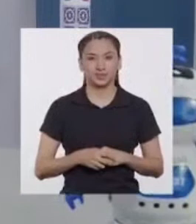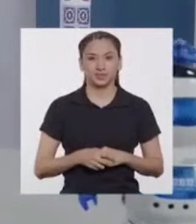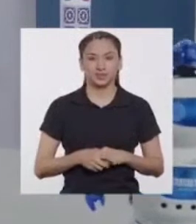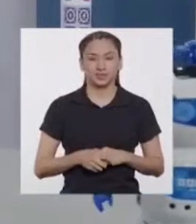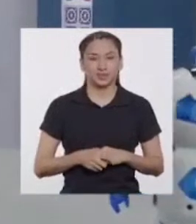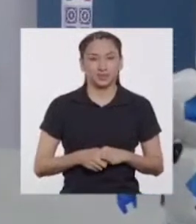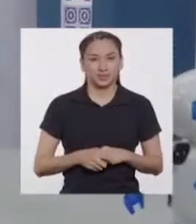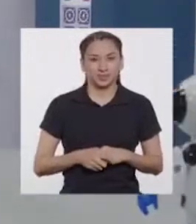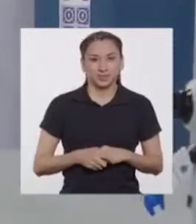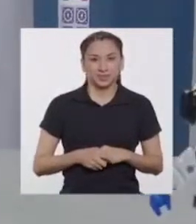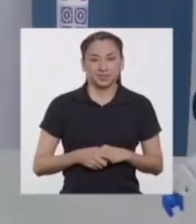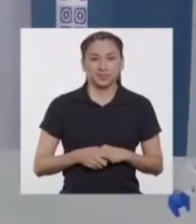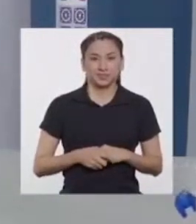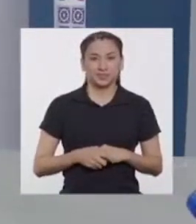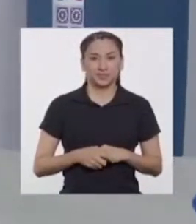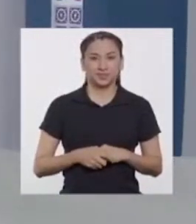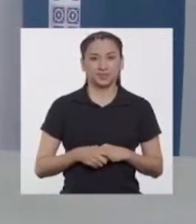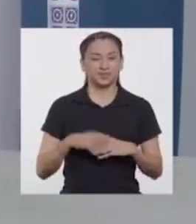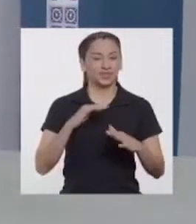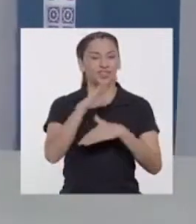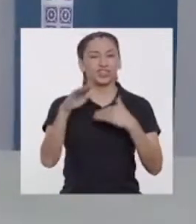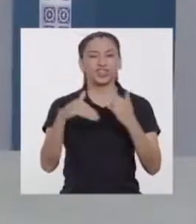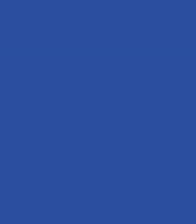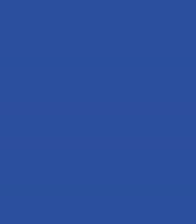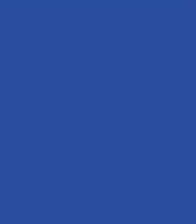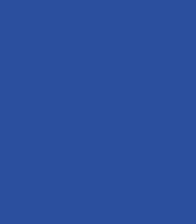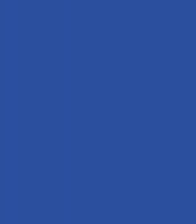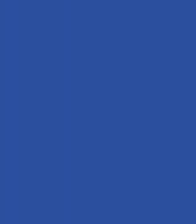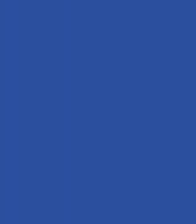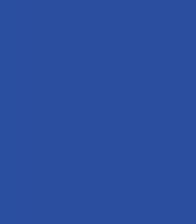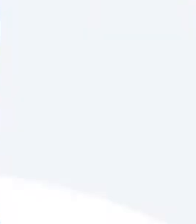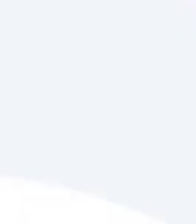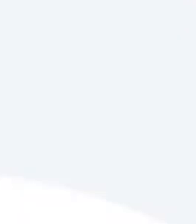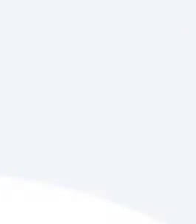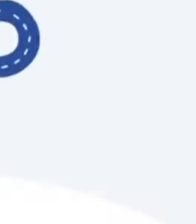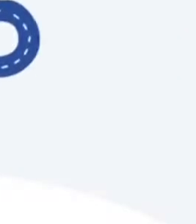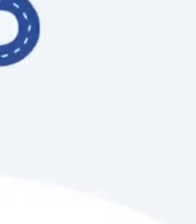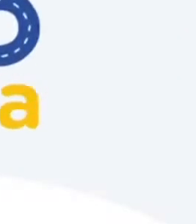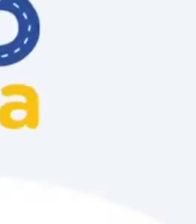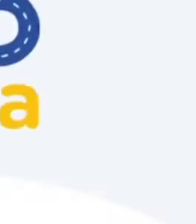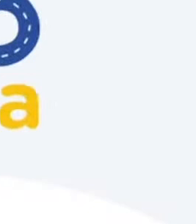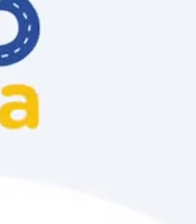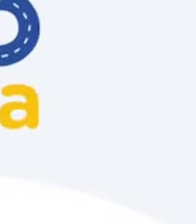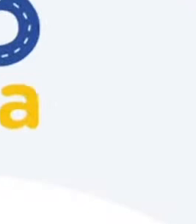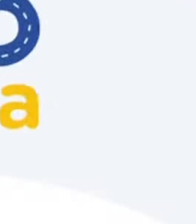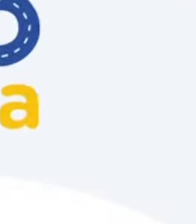todito, todo. Todo, todito, todo. Todo, todito, todo.